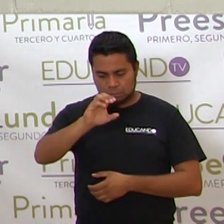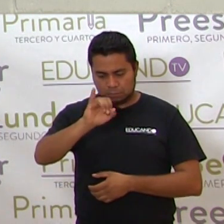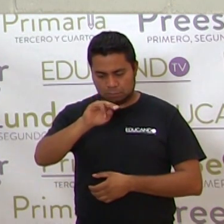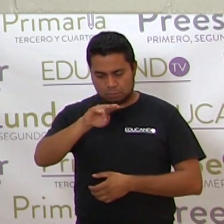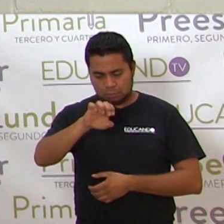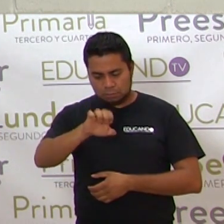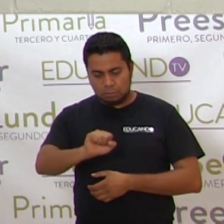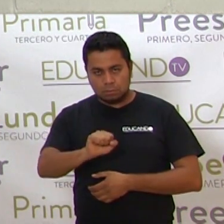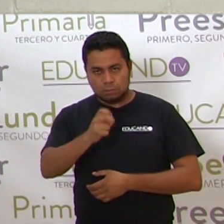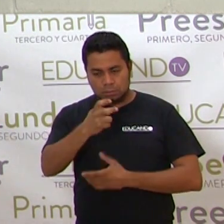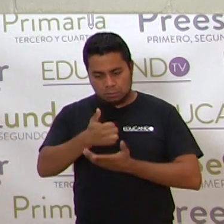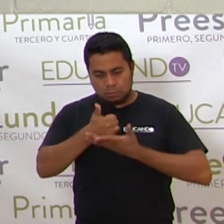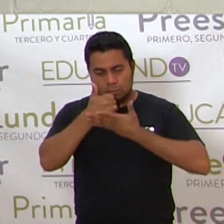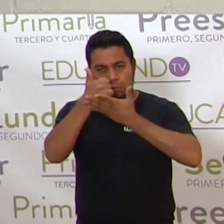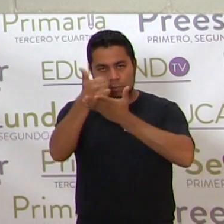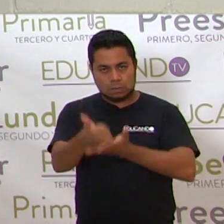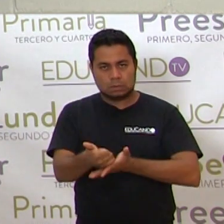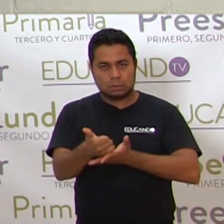saber cómo